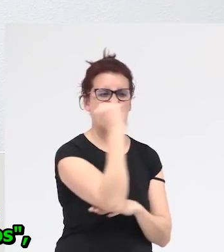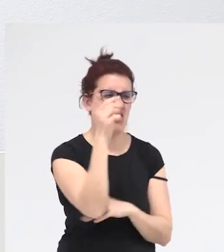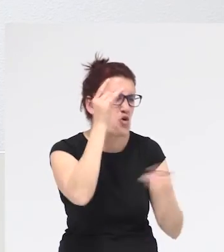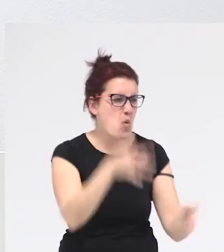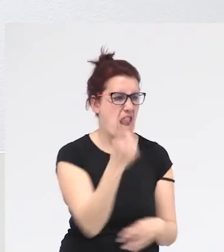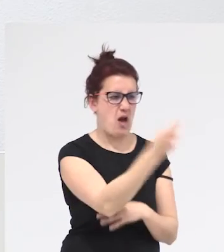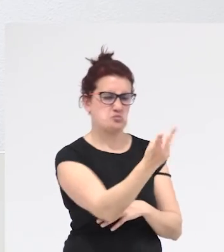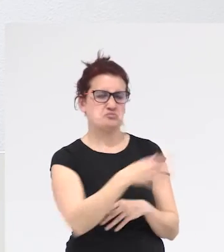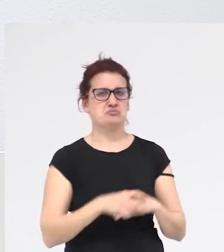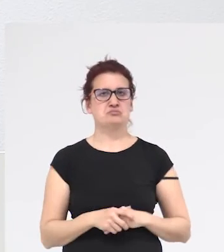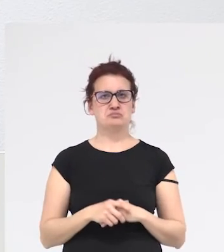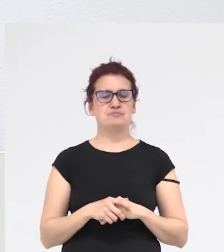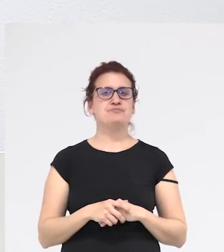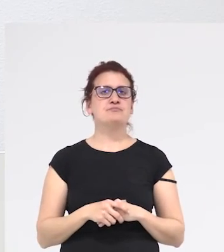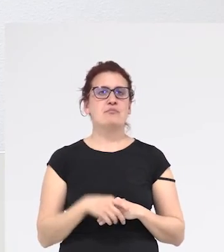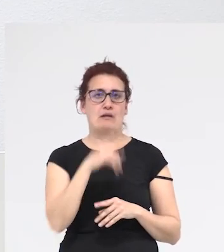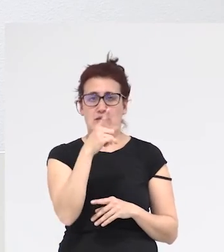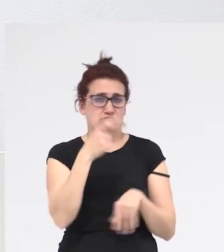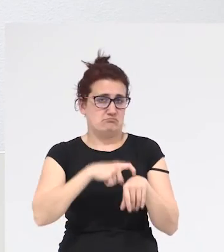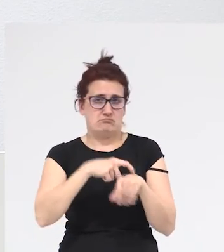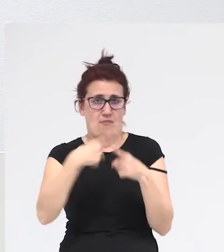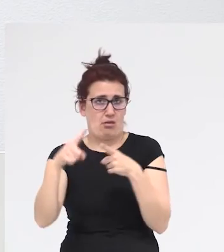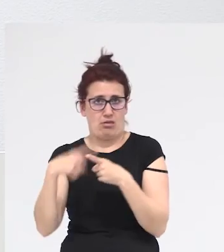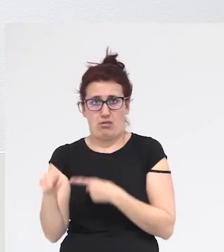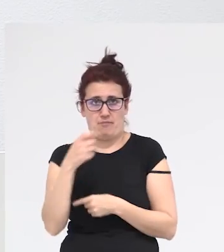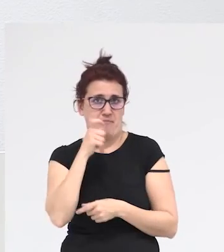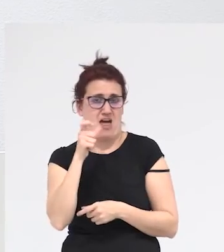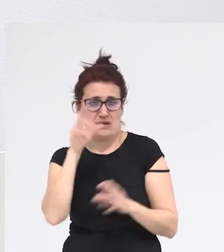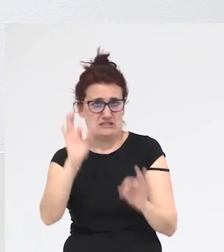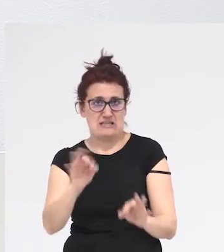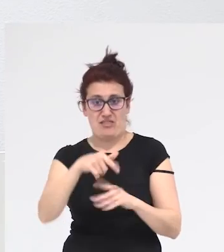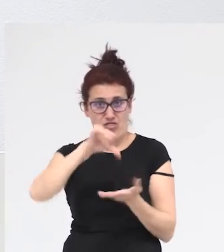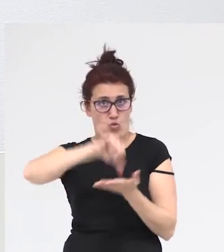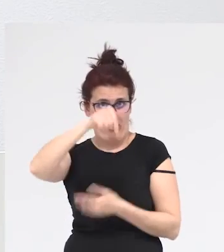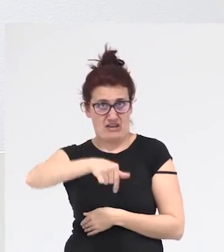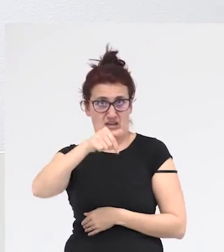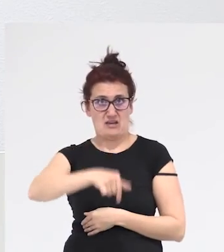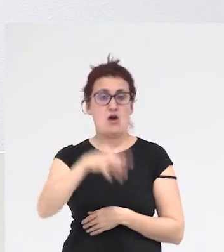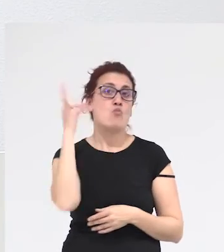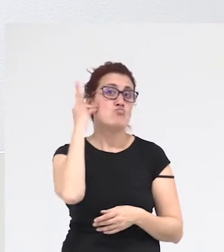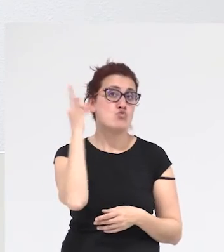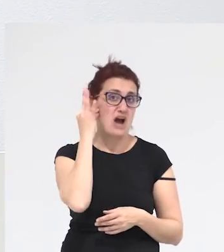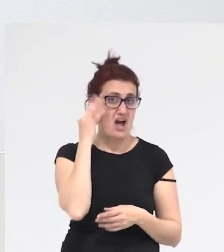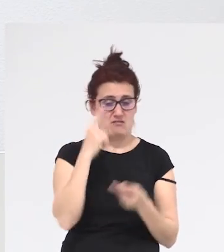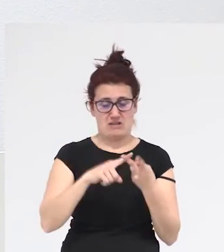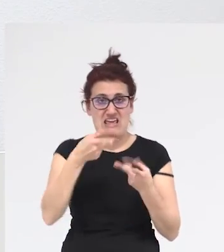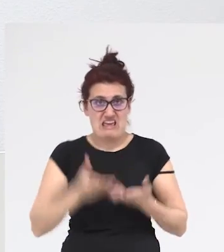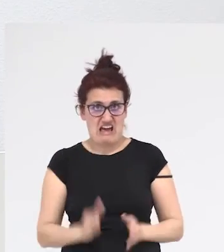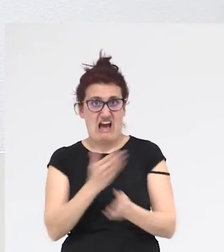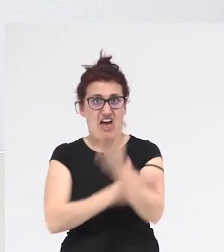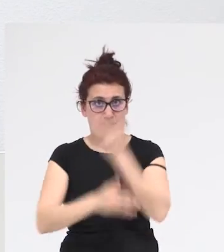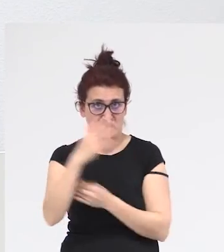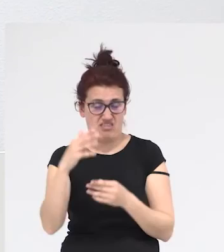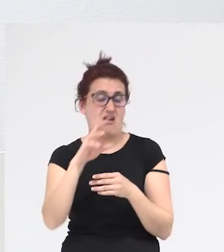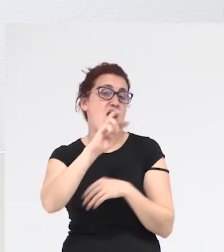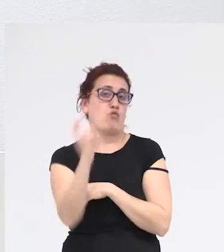vos, y este tipo de cosas. O sea, esto pasó en esta ciudad. Esta era una mujer, una hija diversa funcional. O sea, cuando hablamos